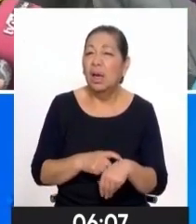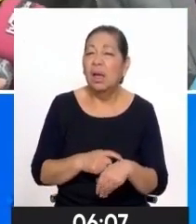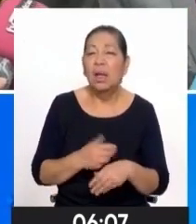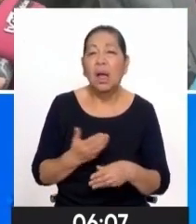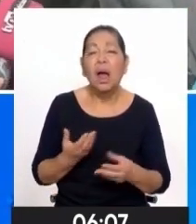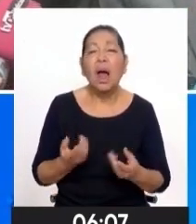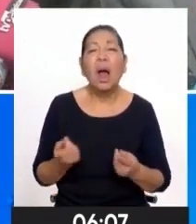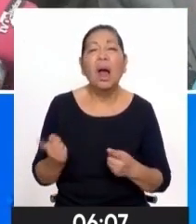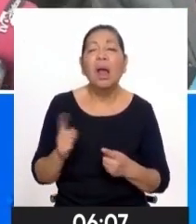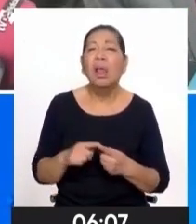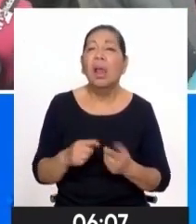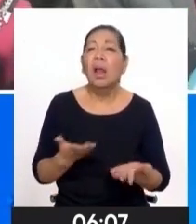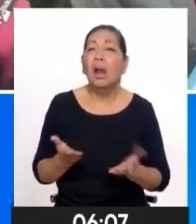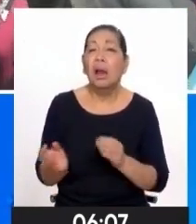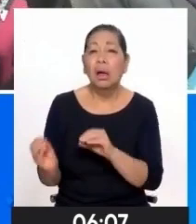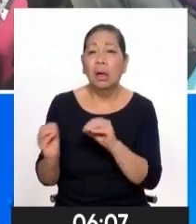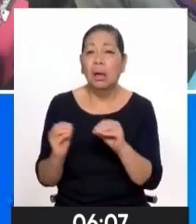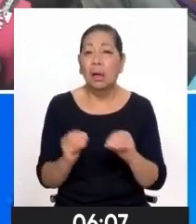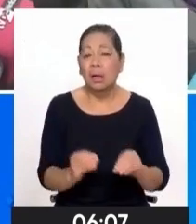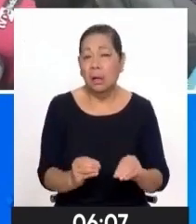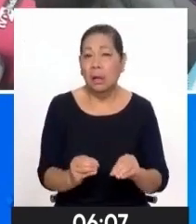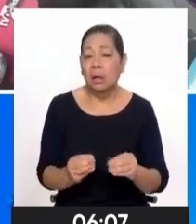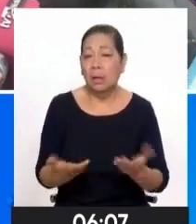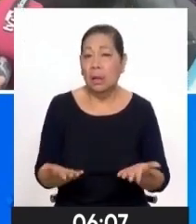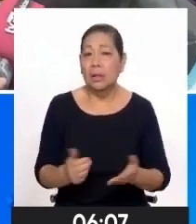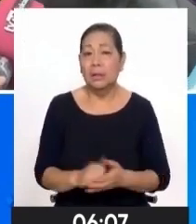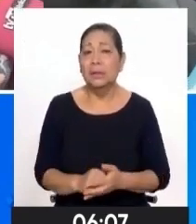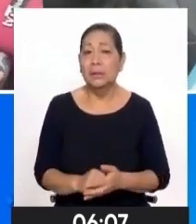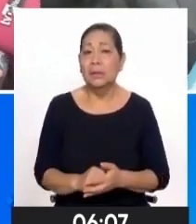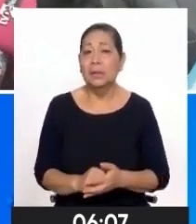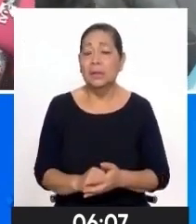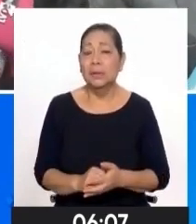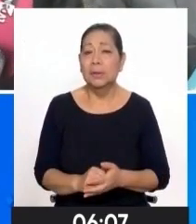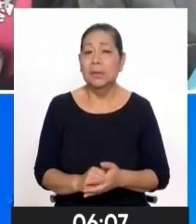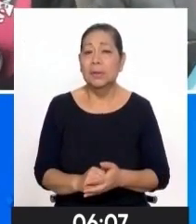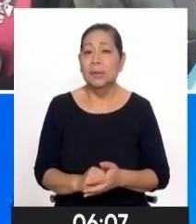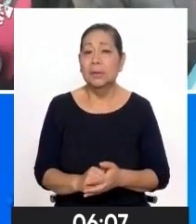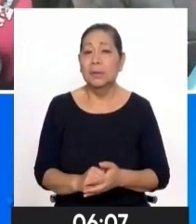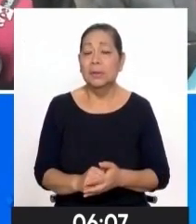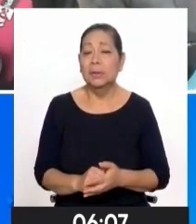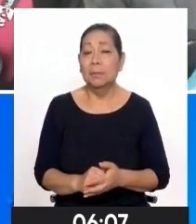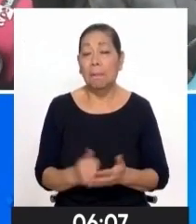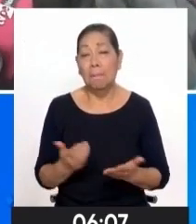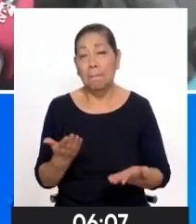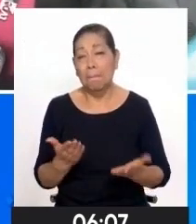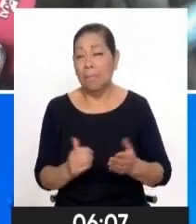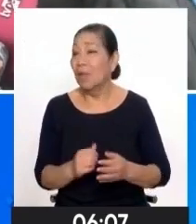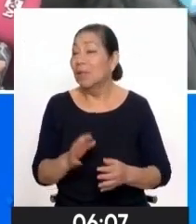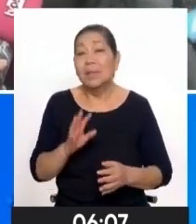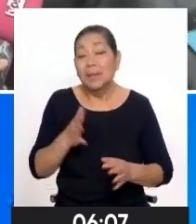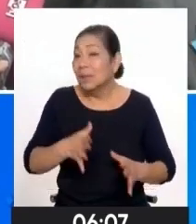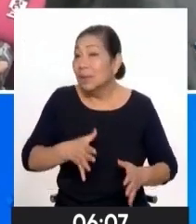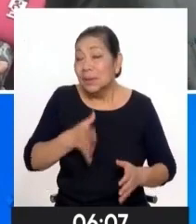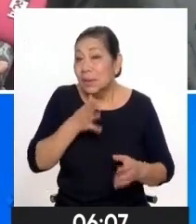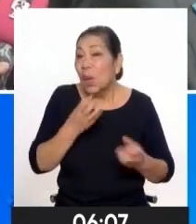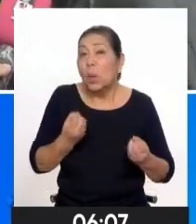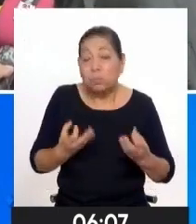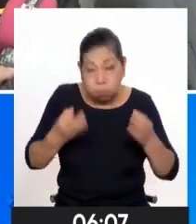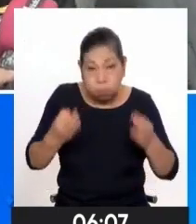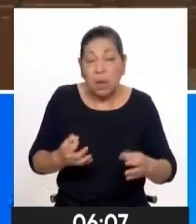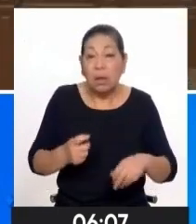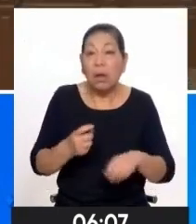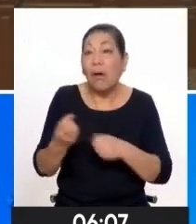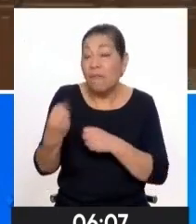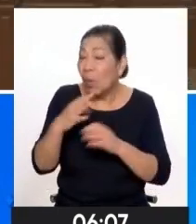rospigliosi deberá de suplir El curul de Nano guerra como accesorio de fuerza popular Quién fue Hernando guerra García